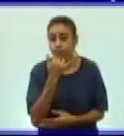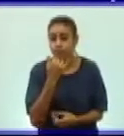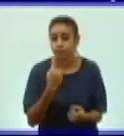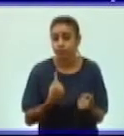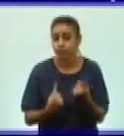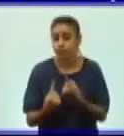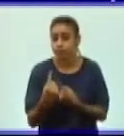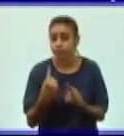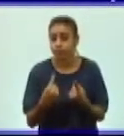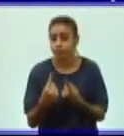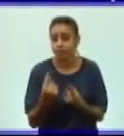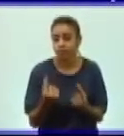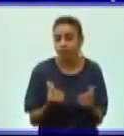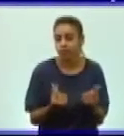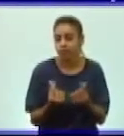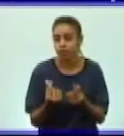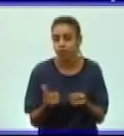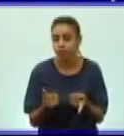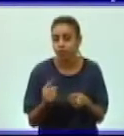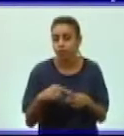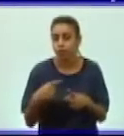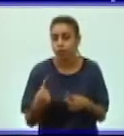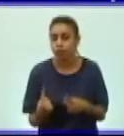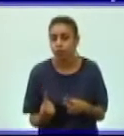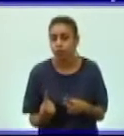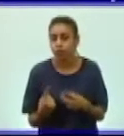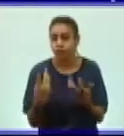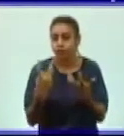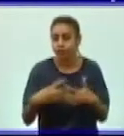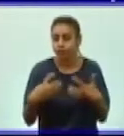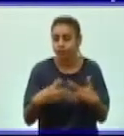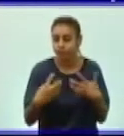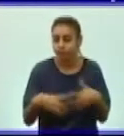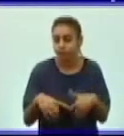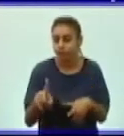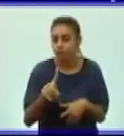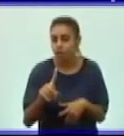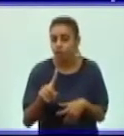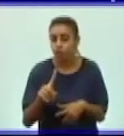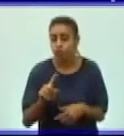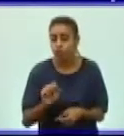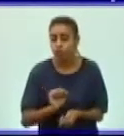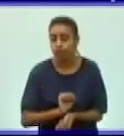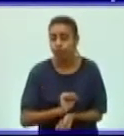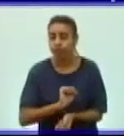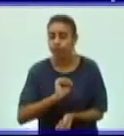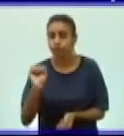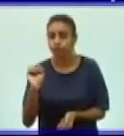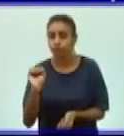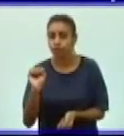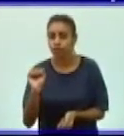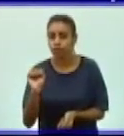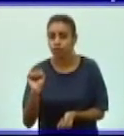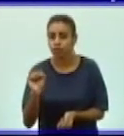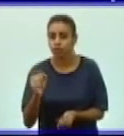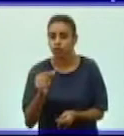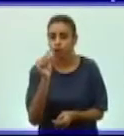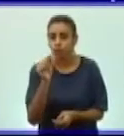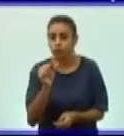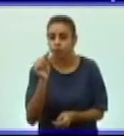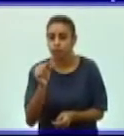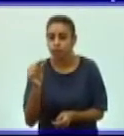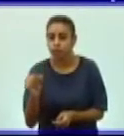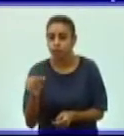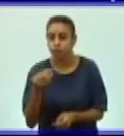en lo económico. Fíjense que la producción no va a satisfacer la necesidad en muchos de estos casos en estas